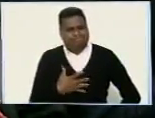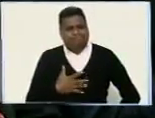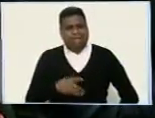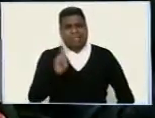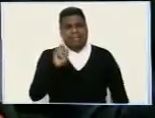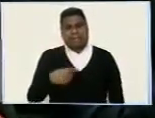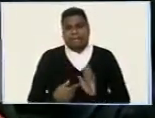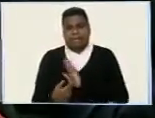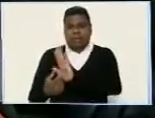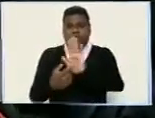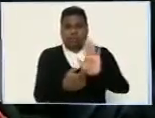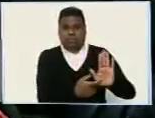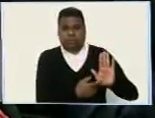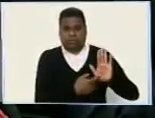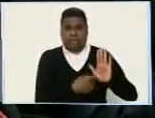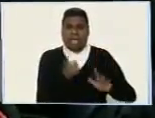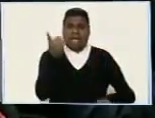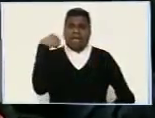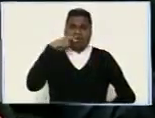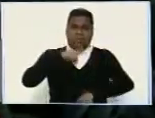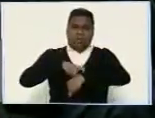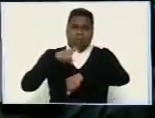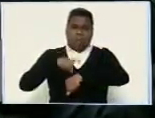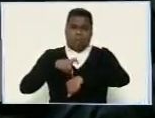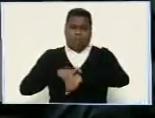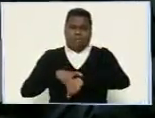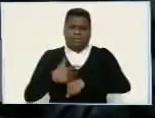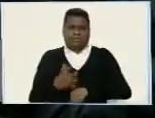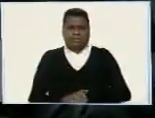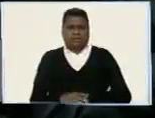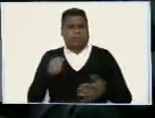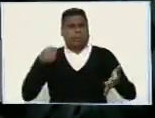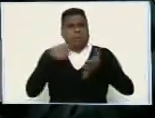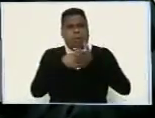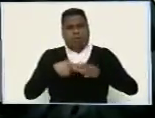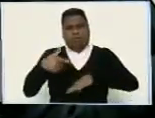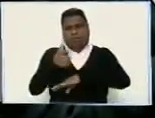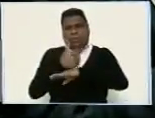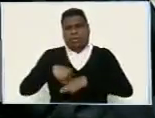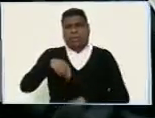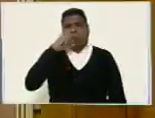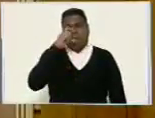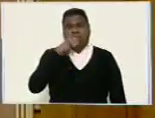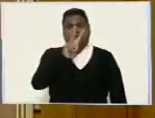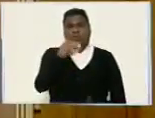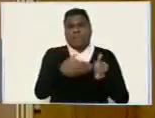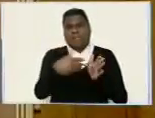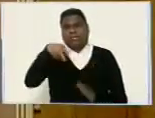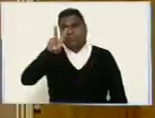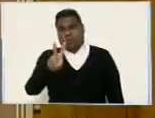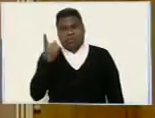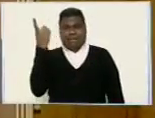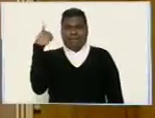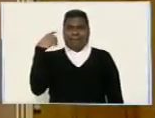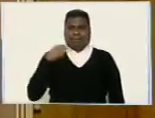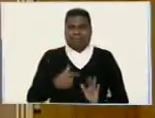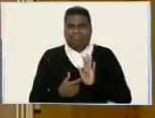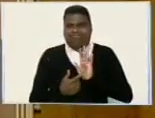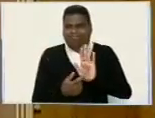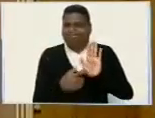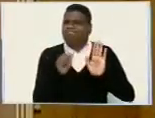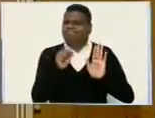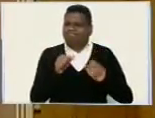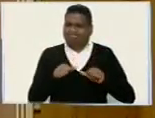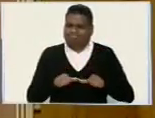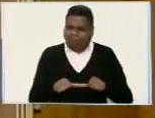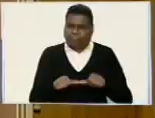lo demostró durante aquellos momentos aciagos del golpe de Estado del año 2002. Durante estos 19 años